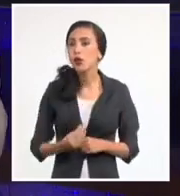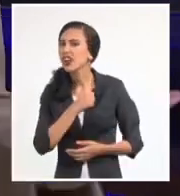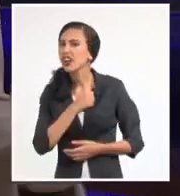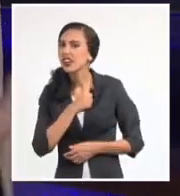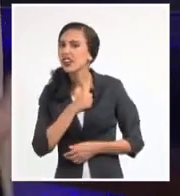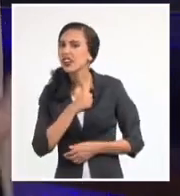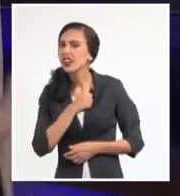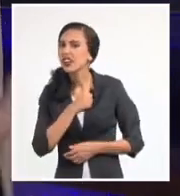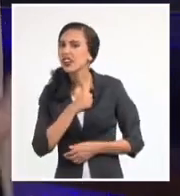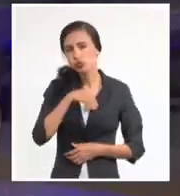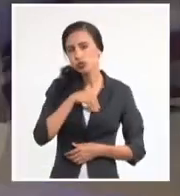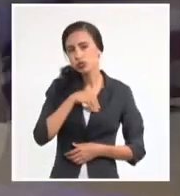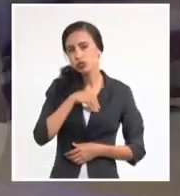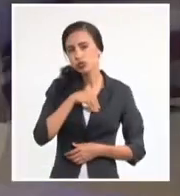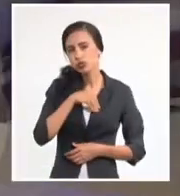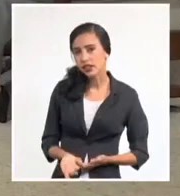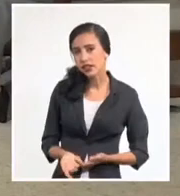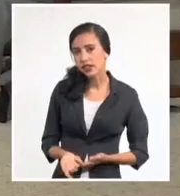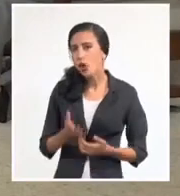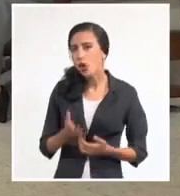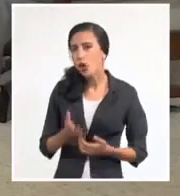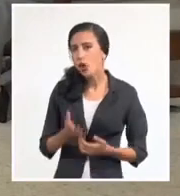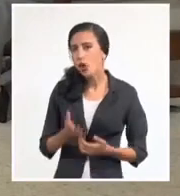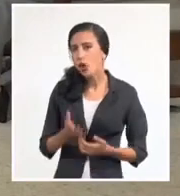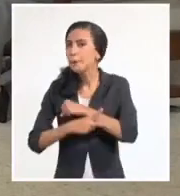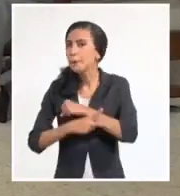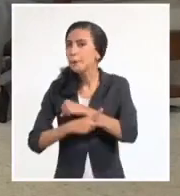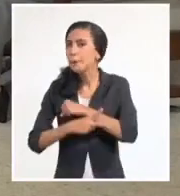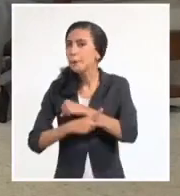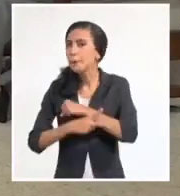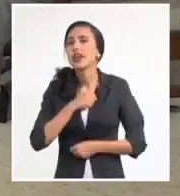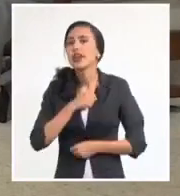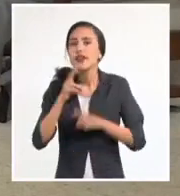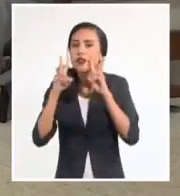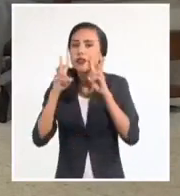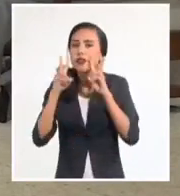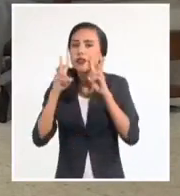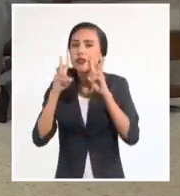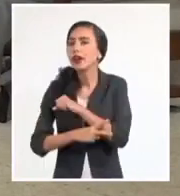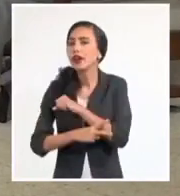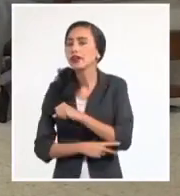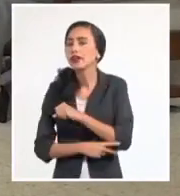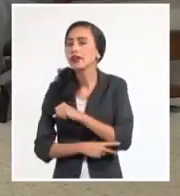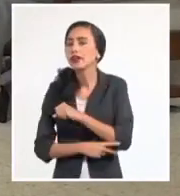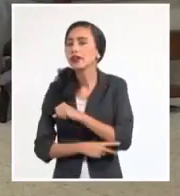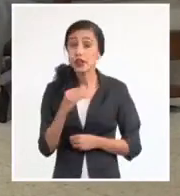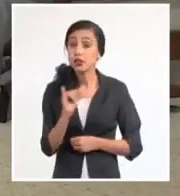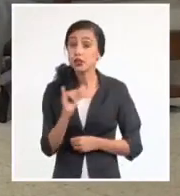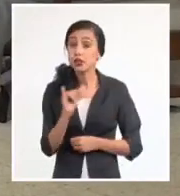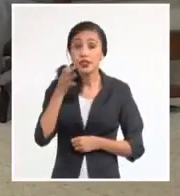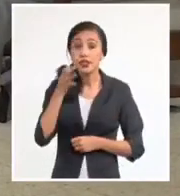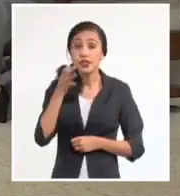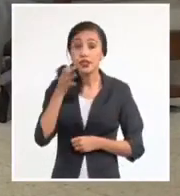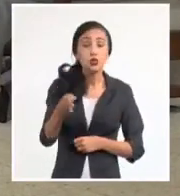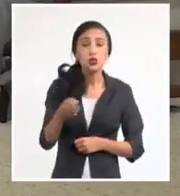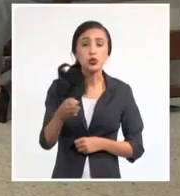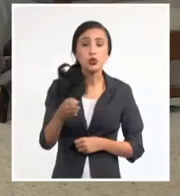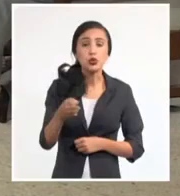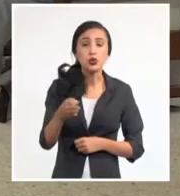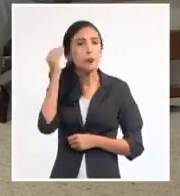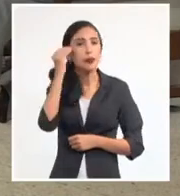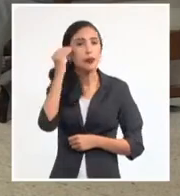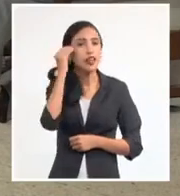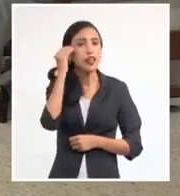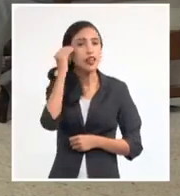se sentían, cómo era el país en el que querían vivir, hablando también de futuro y bebiendo de los conocimientos